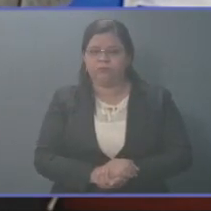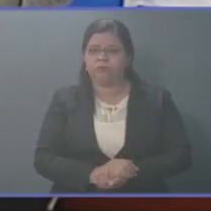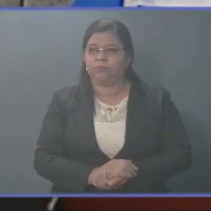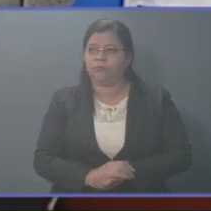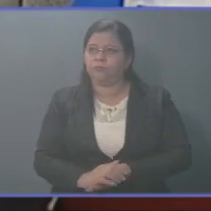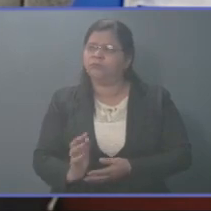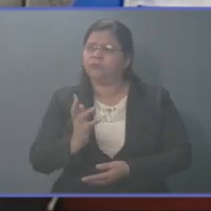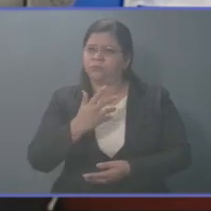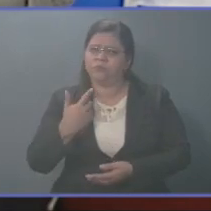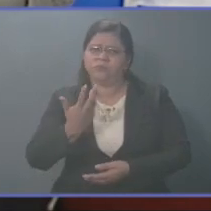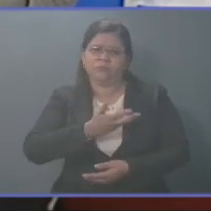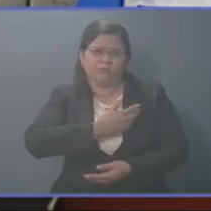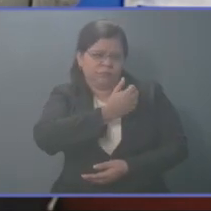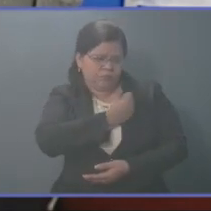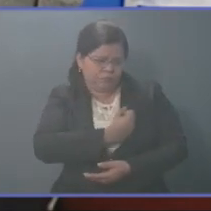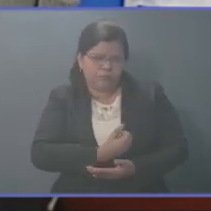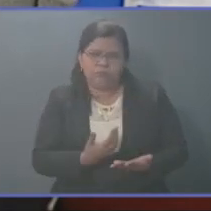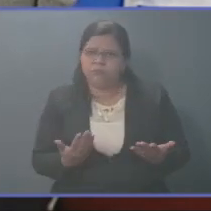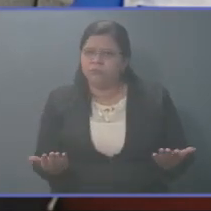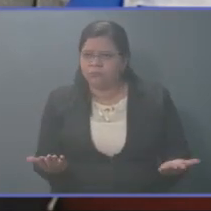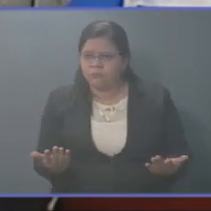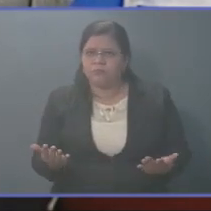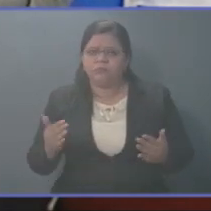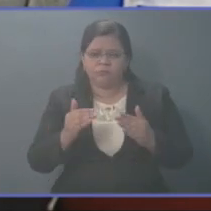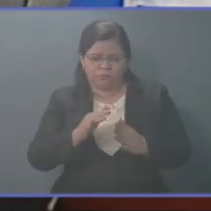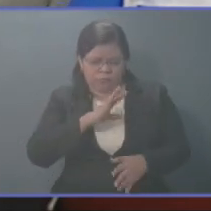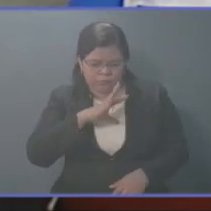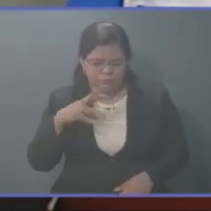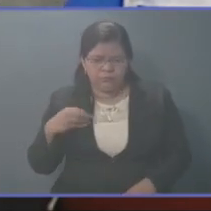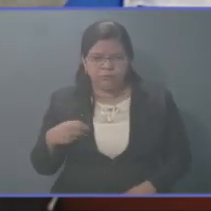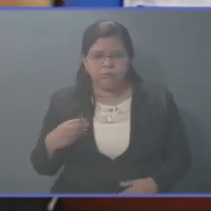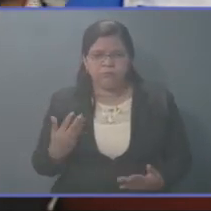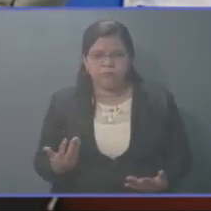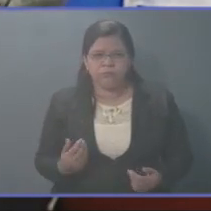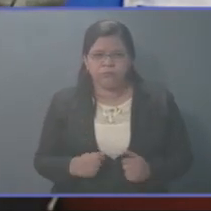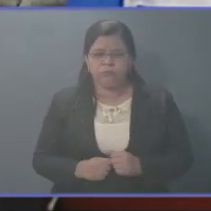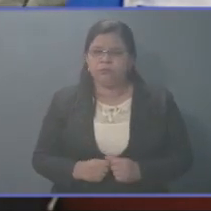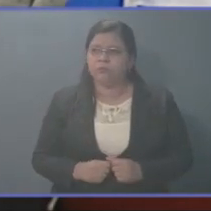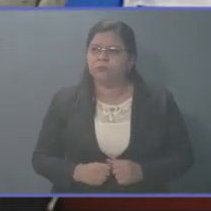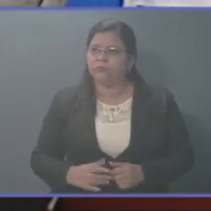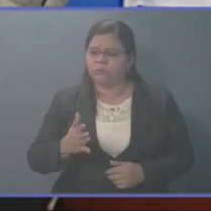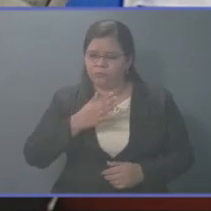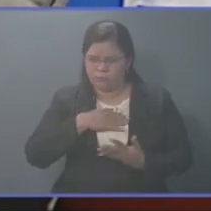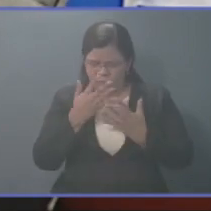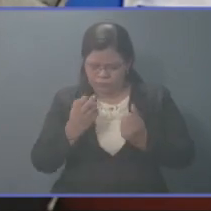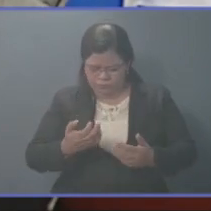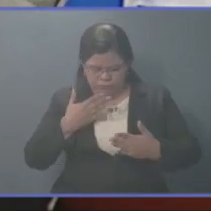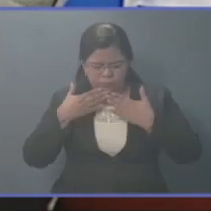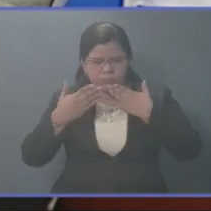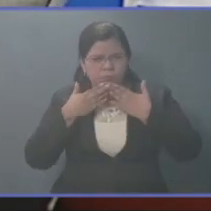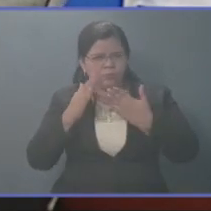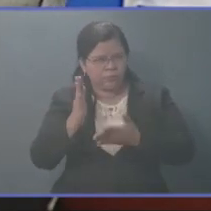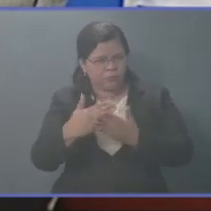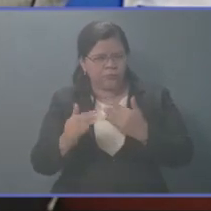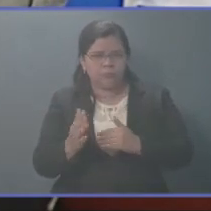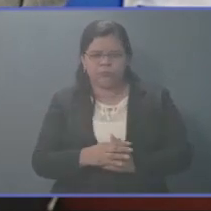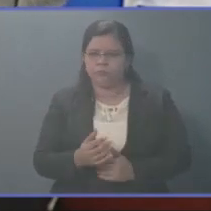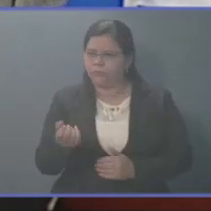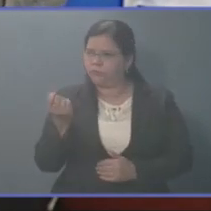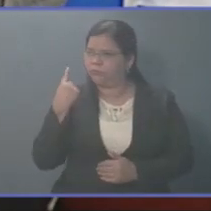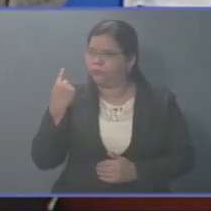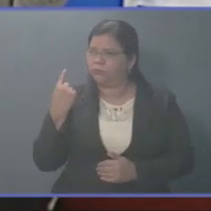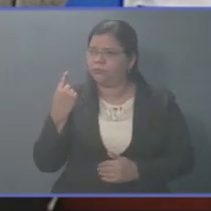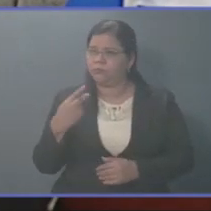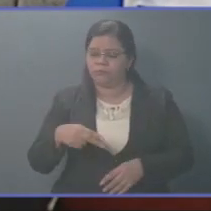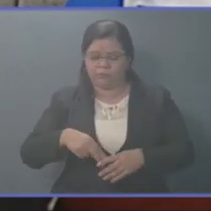uno sufre esto, y lo sufre la familia también. Les voy a contar una anécdota. Recién salido de